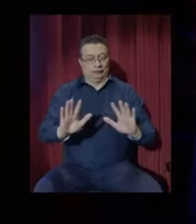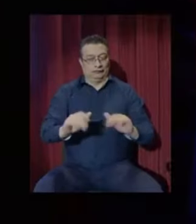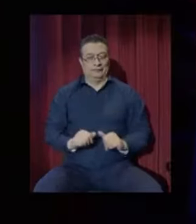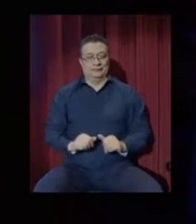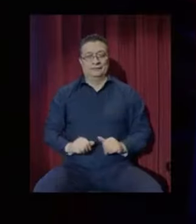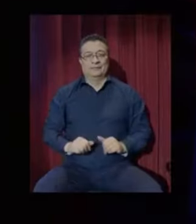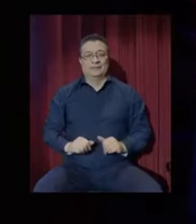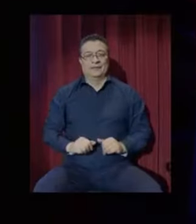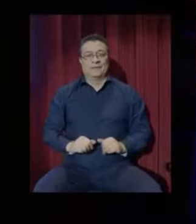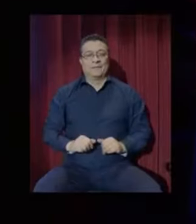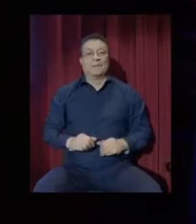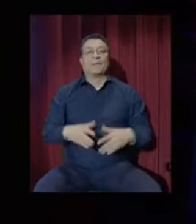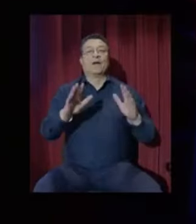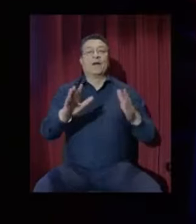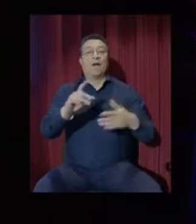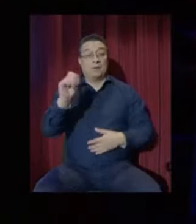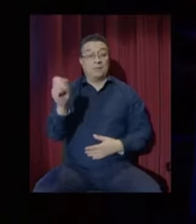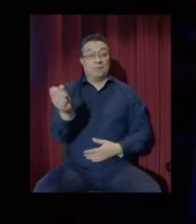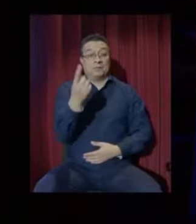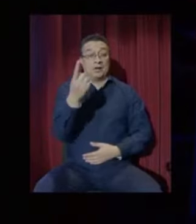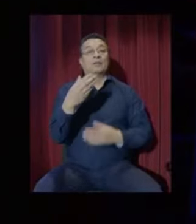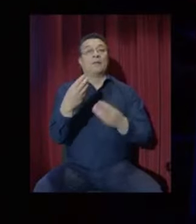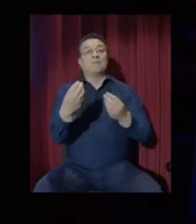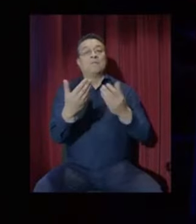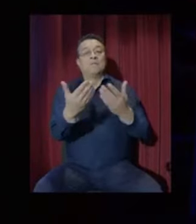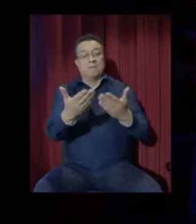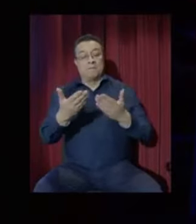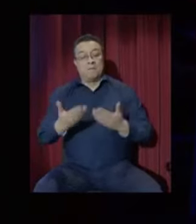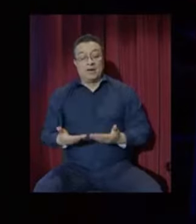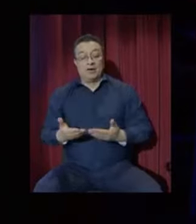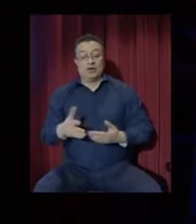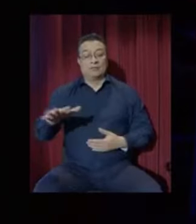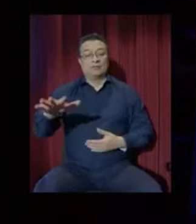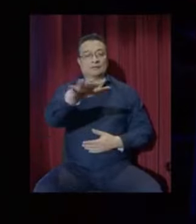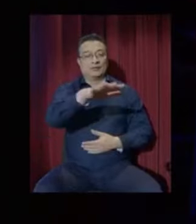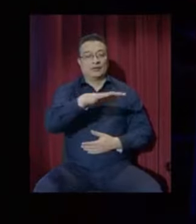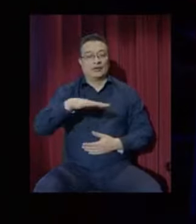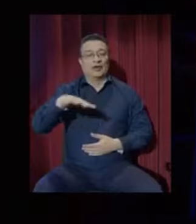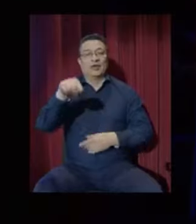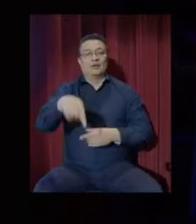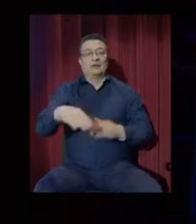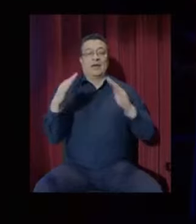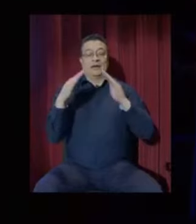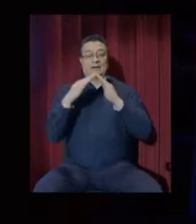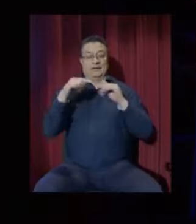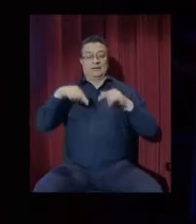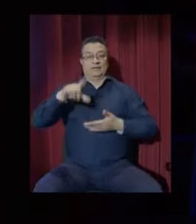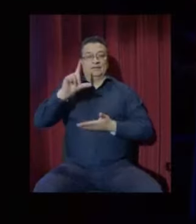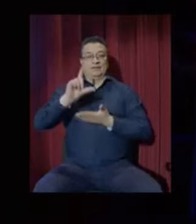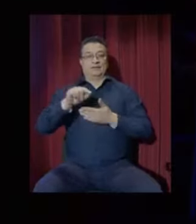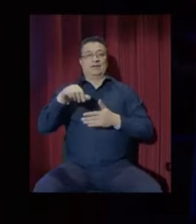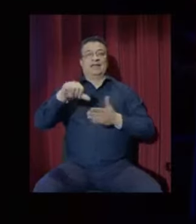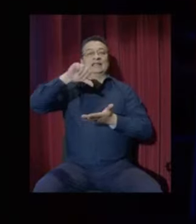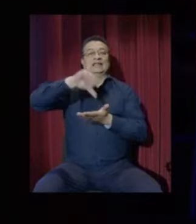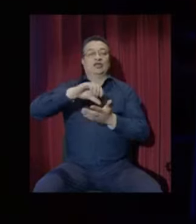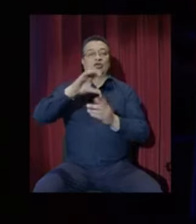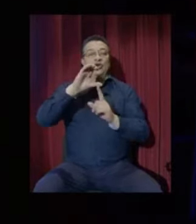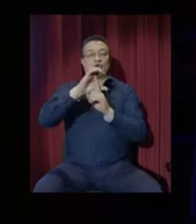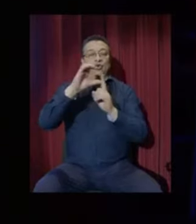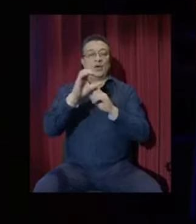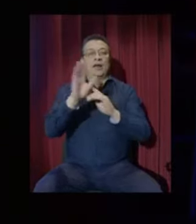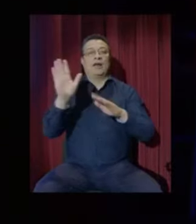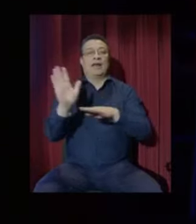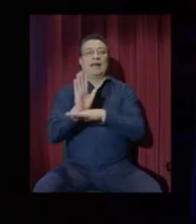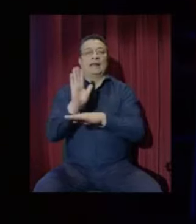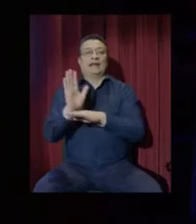Sí bueno primero que todo bienvenidos bienvenidas a nuestra casa Centro Cultural teatro Serrano